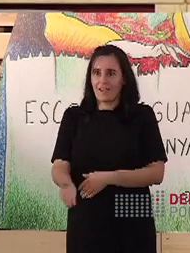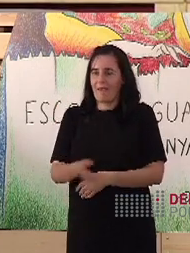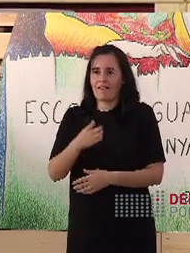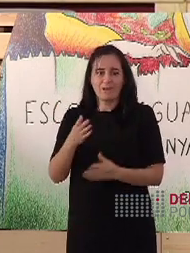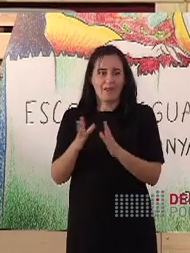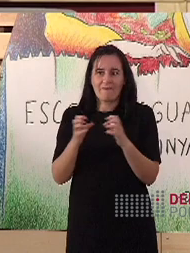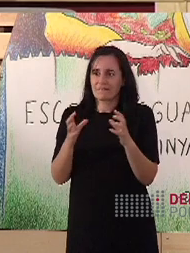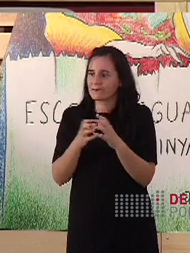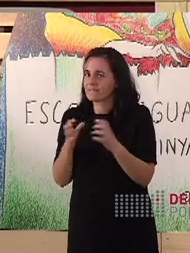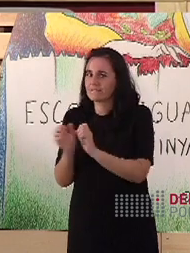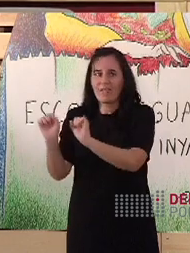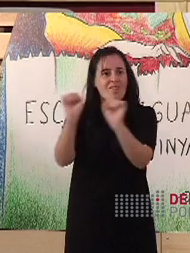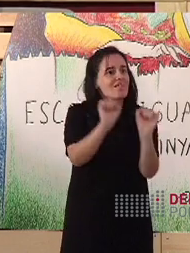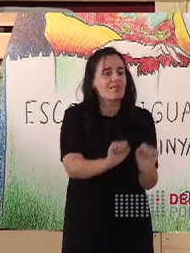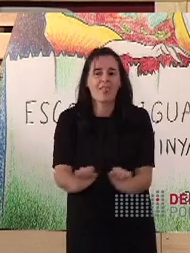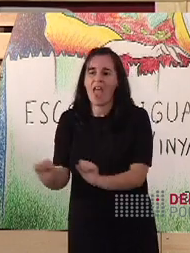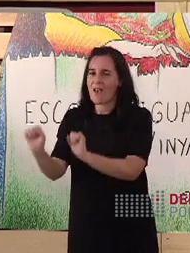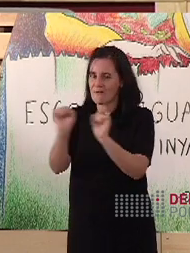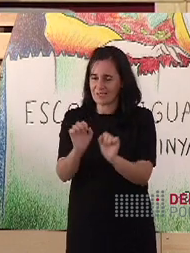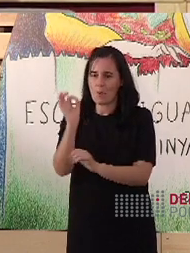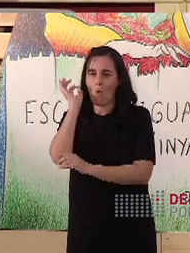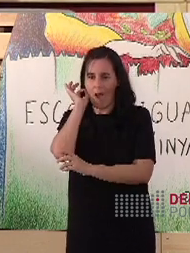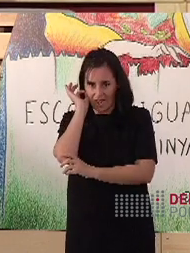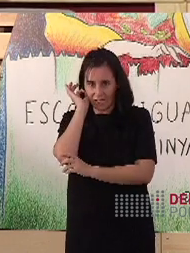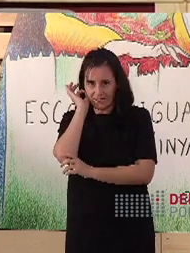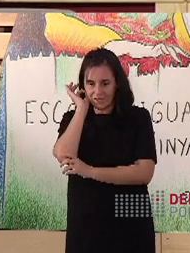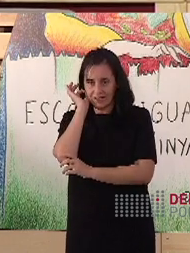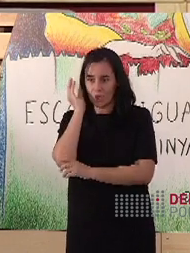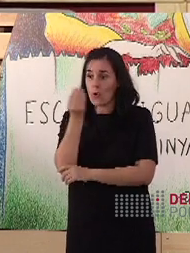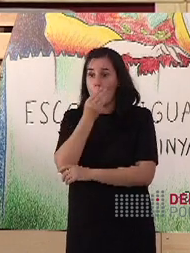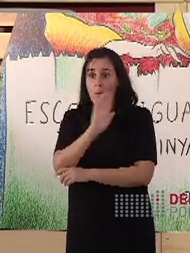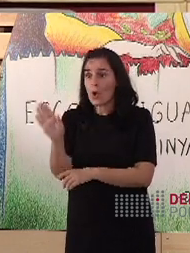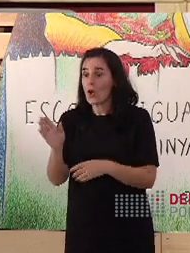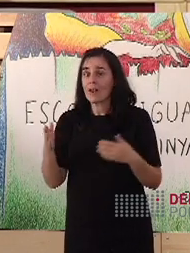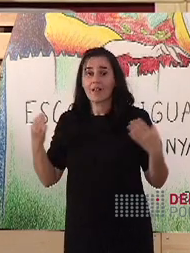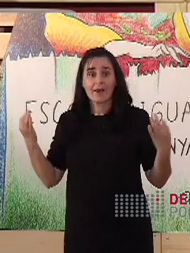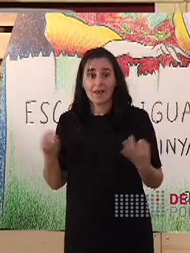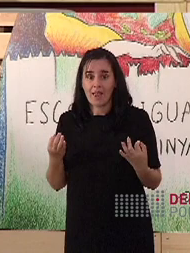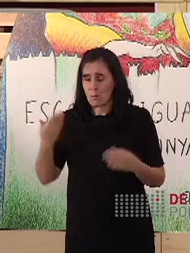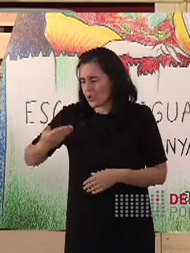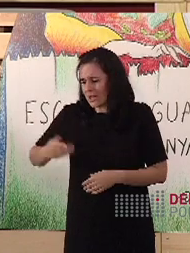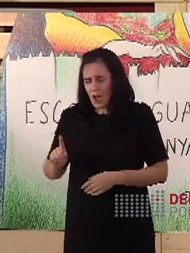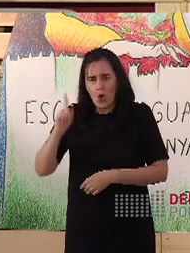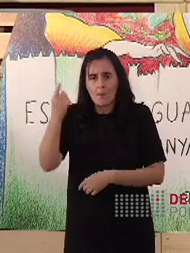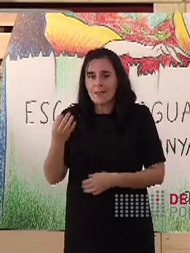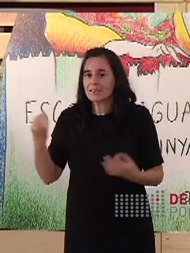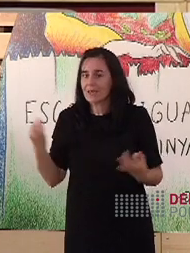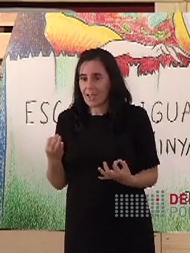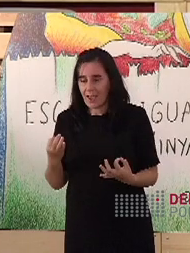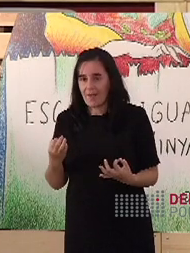apaixonado defensa das mulleres, non hai nada mellor. Non hai nada máis importante que defender